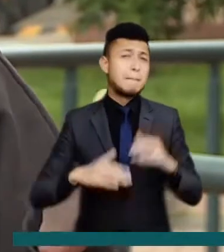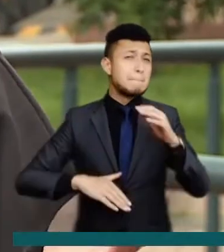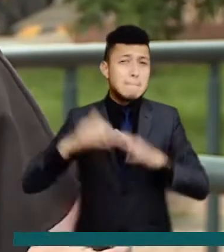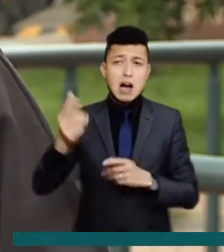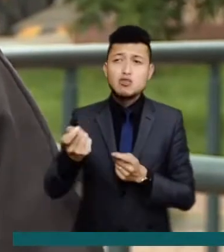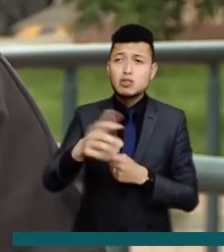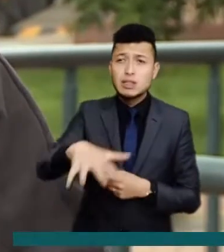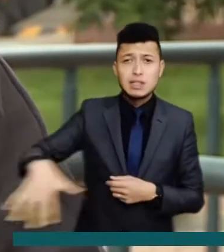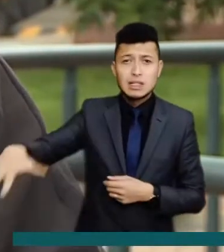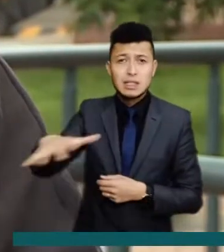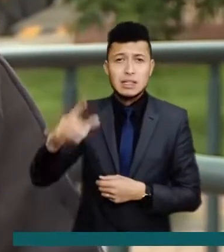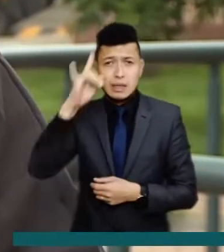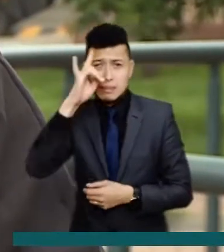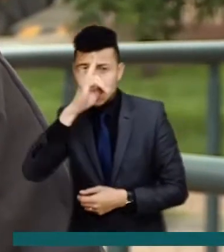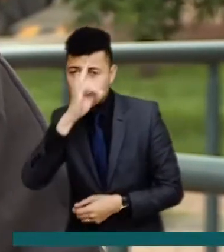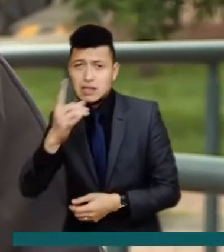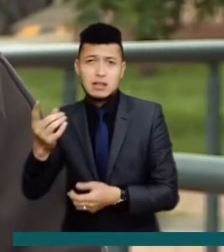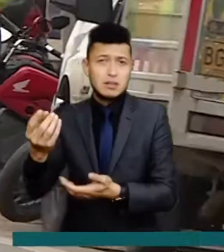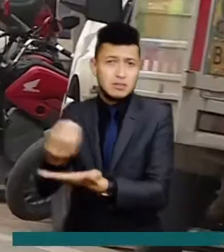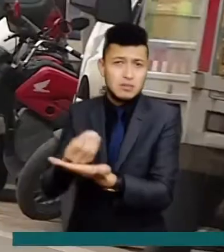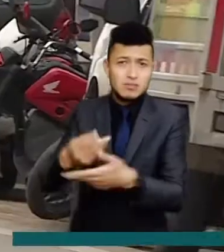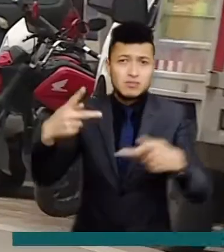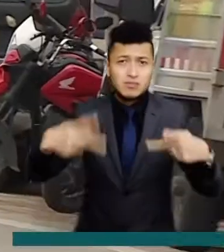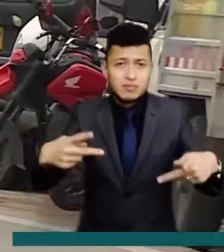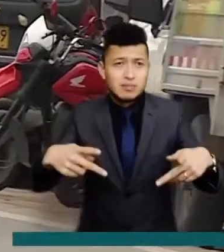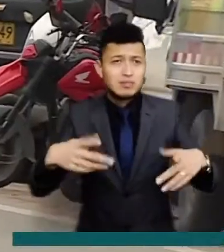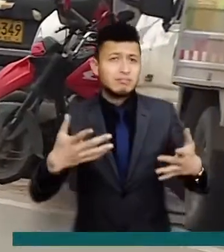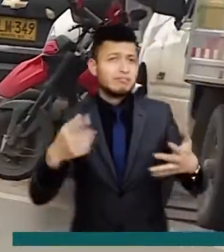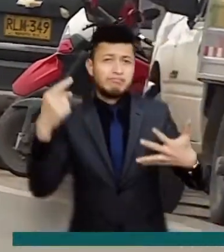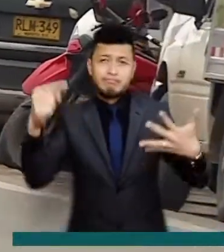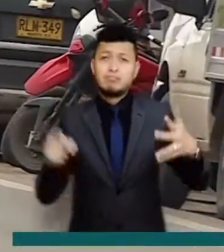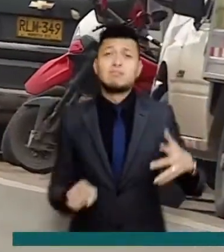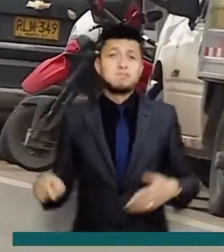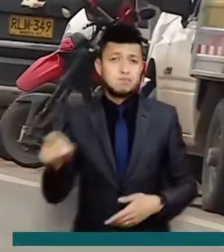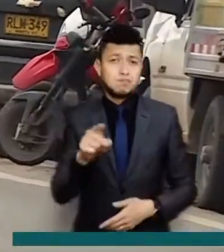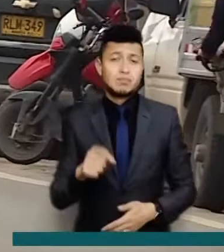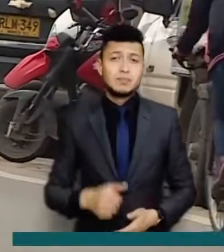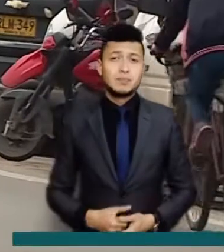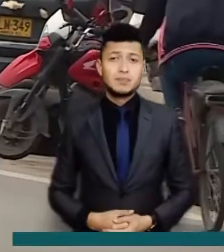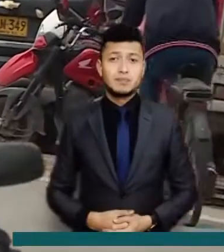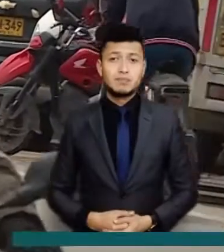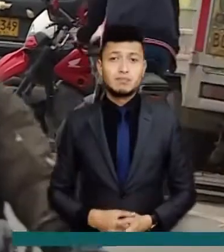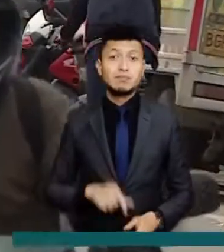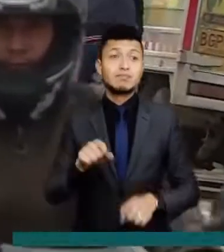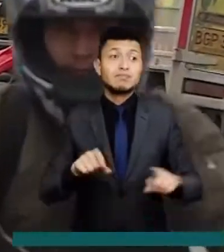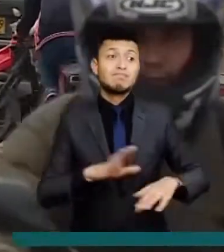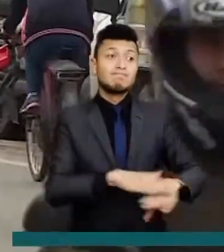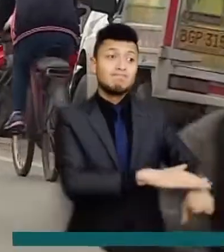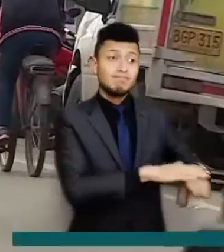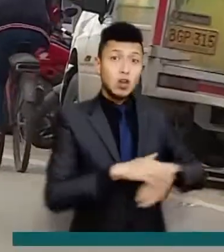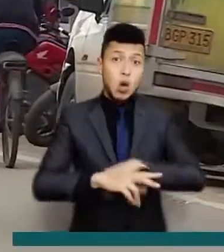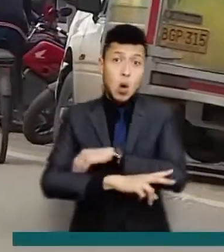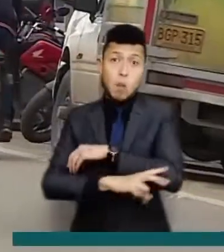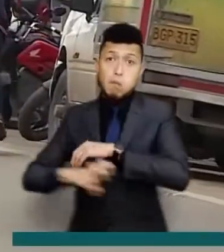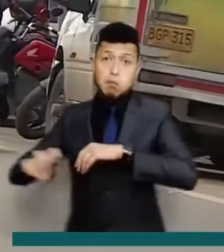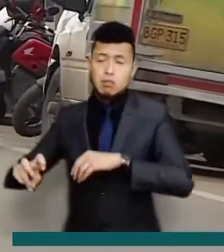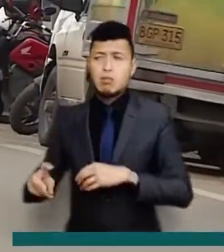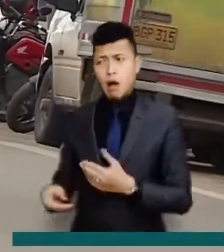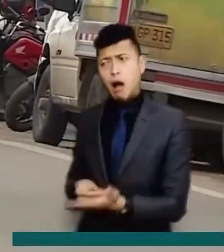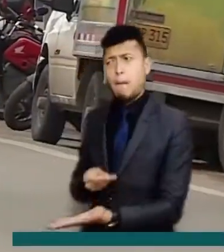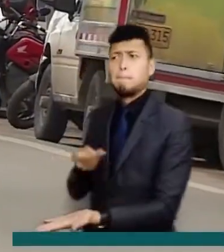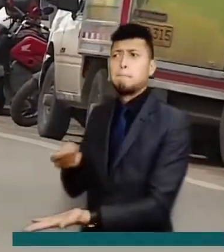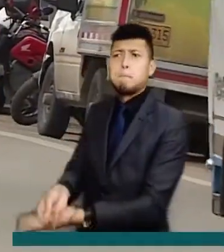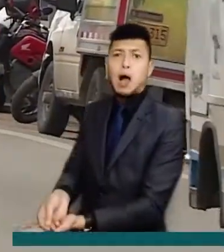más en los alrededores, Funza, Madrid, Mosquera. Expertos en seguros hacen un llamado a las víctimas de hurto a no pagar rescate una vez robados